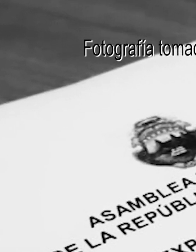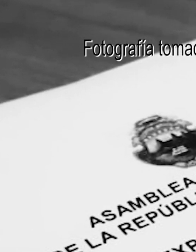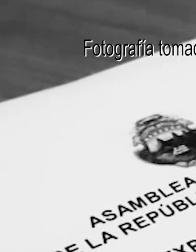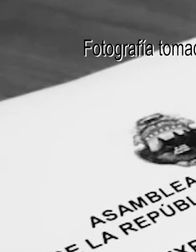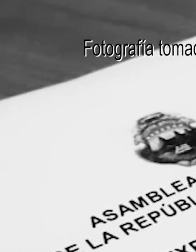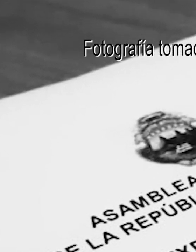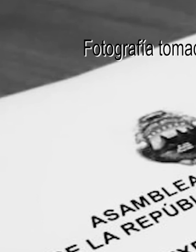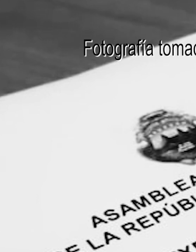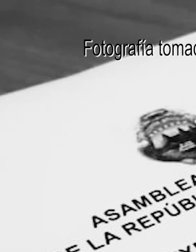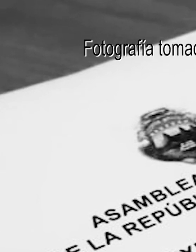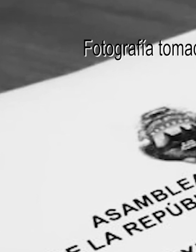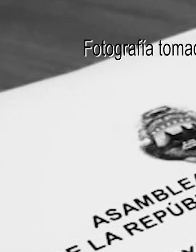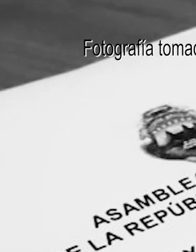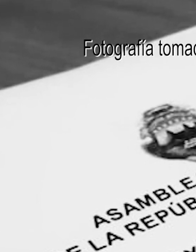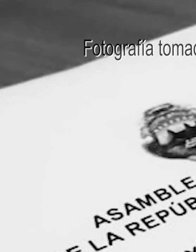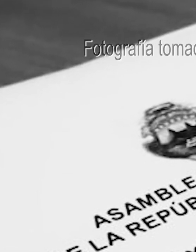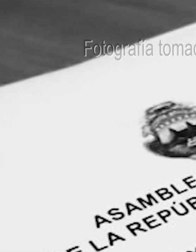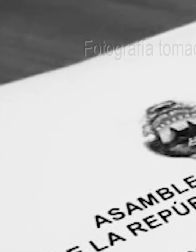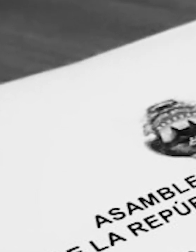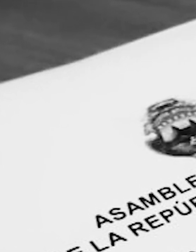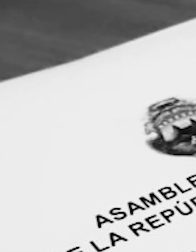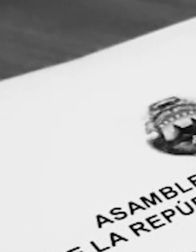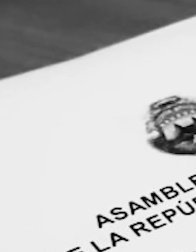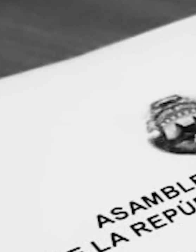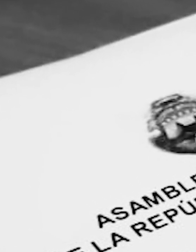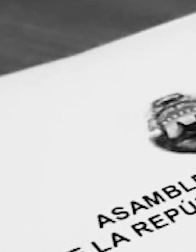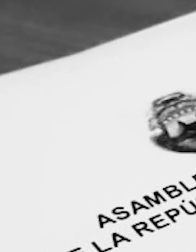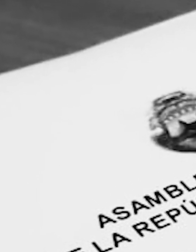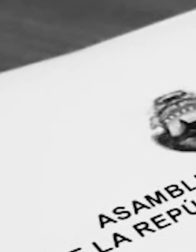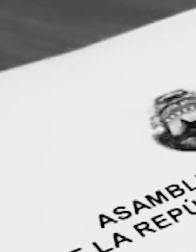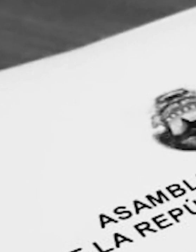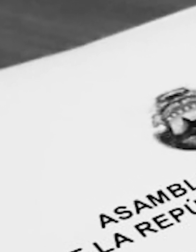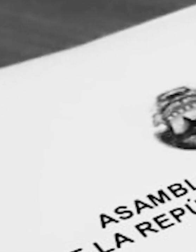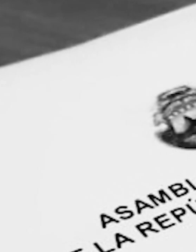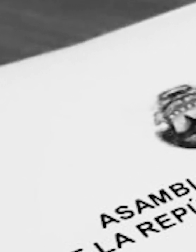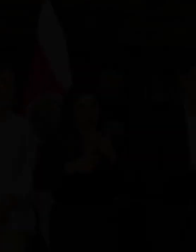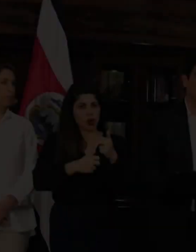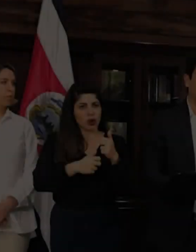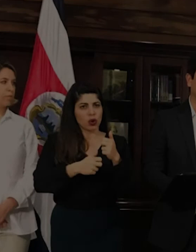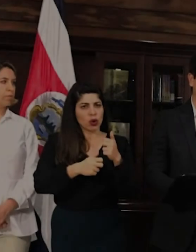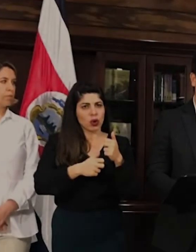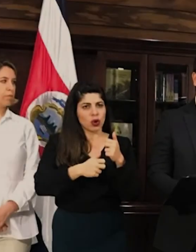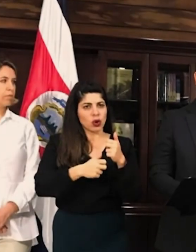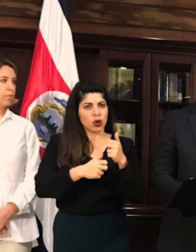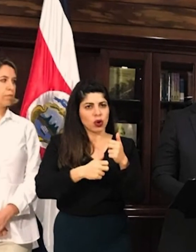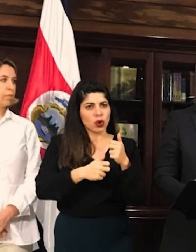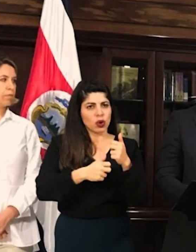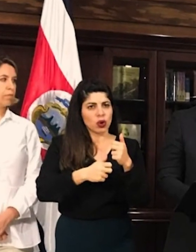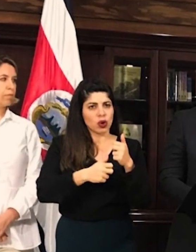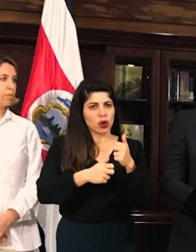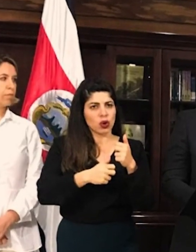Justamente la aprobación de la Ley para el Fortalecimiento de las Finanzas Públicas en diciembre del 2018 es para gran parte de la